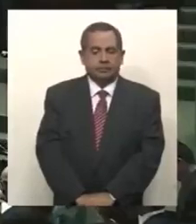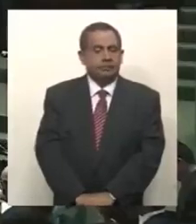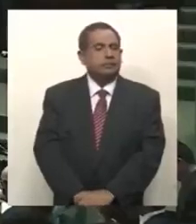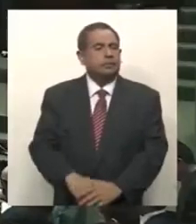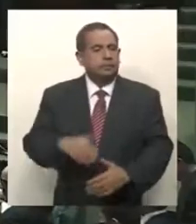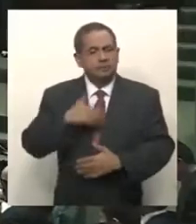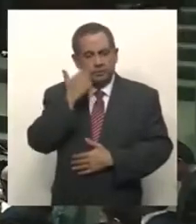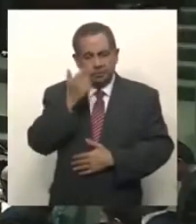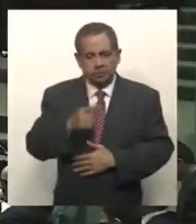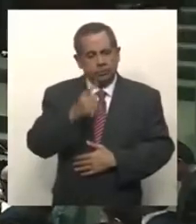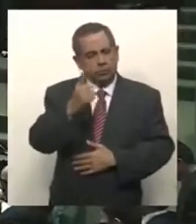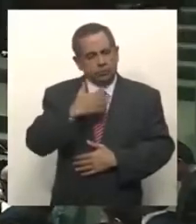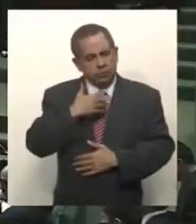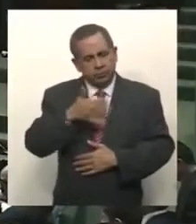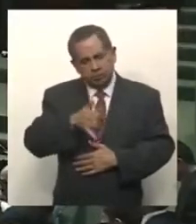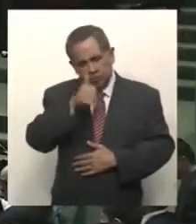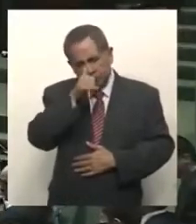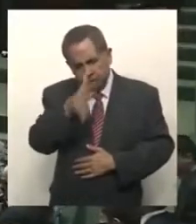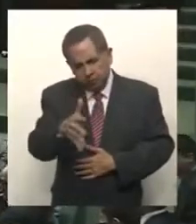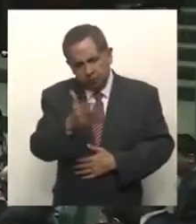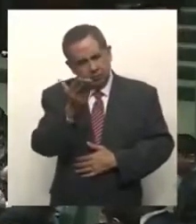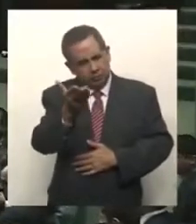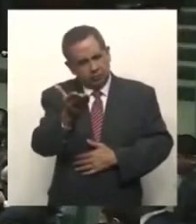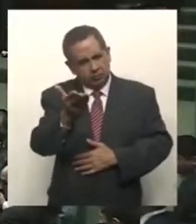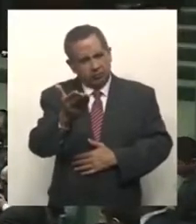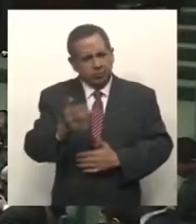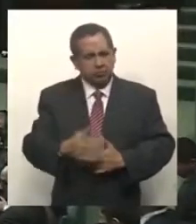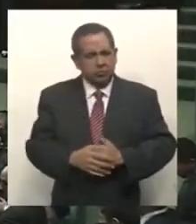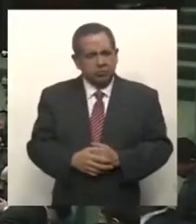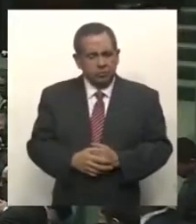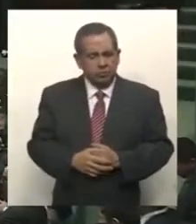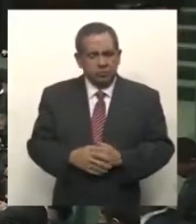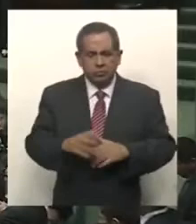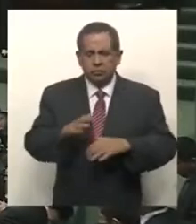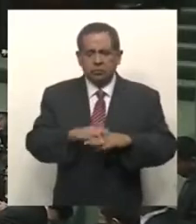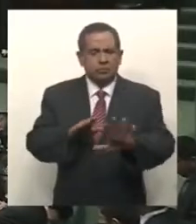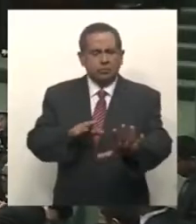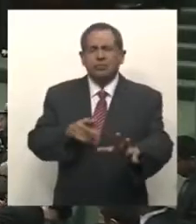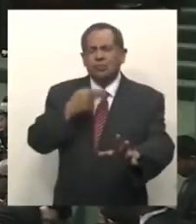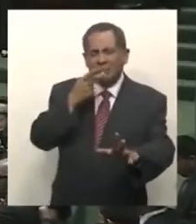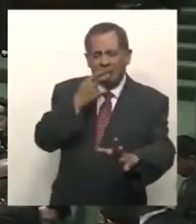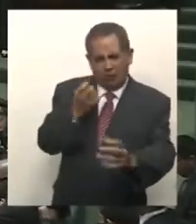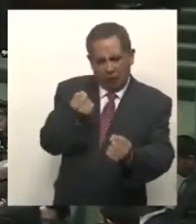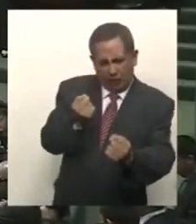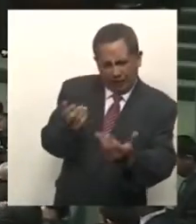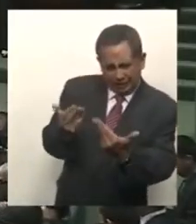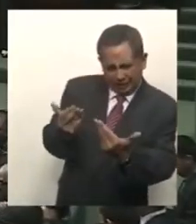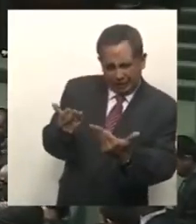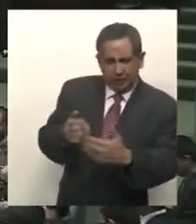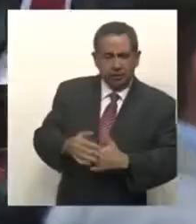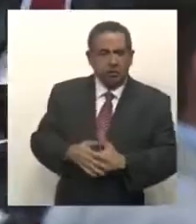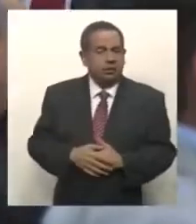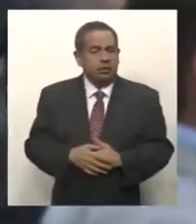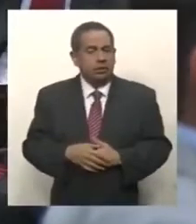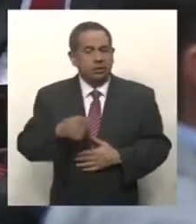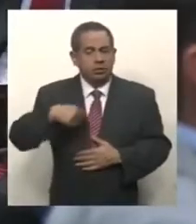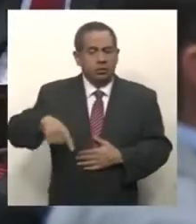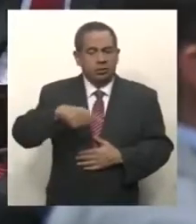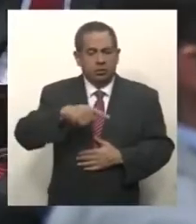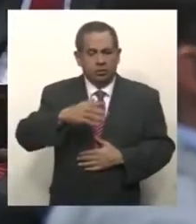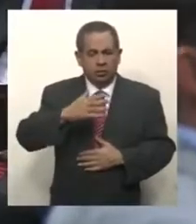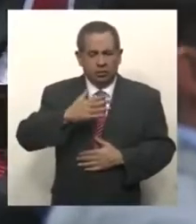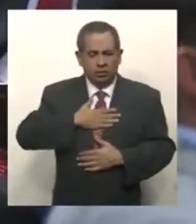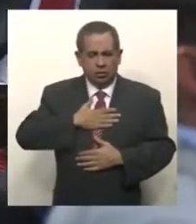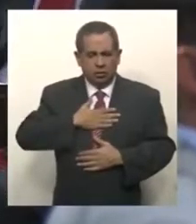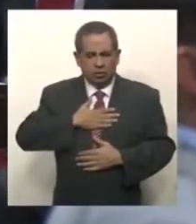quiero hacer un reclamo. Consta mi absoluto... ¡Hable más fuerte! Consta mi absoluto...